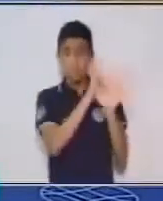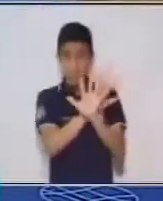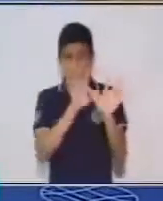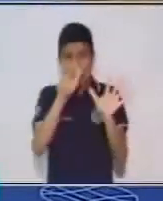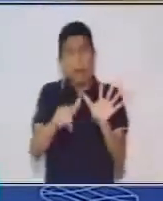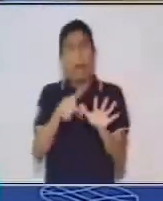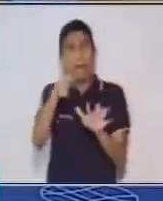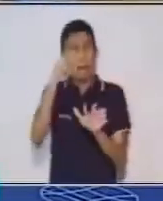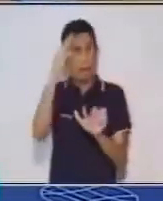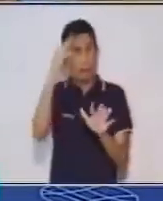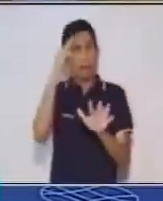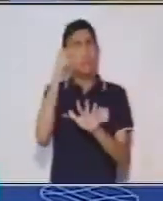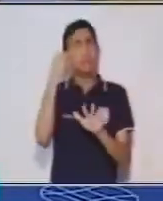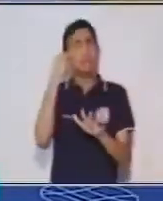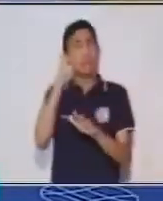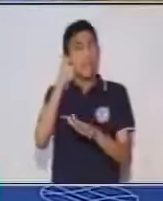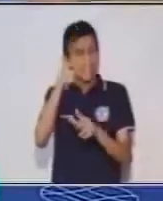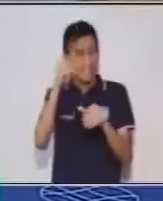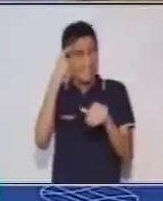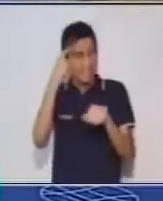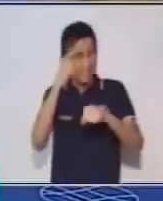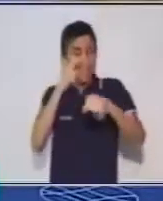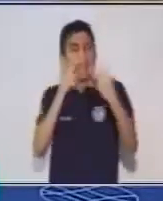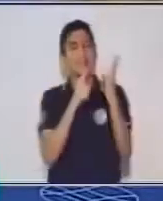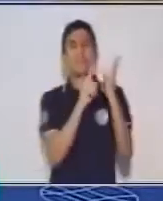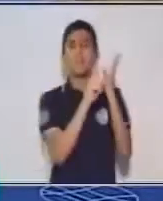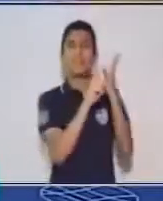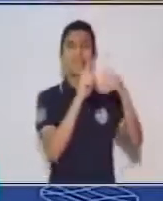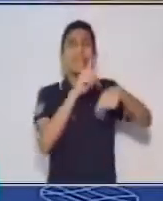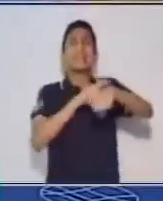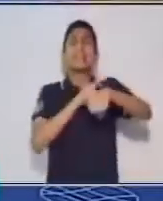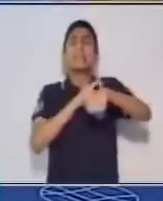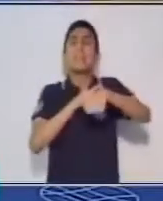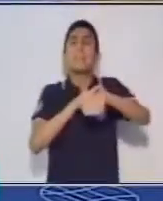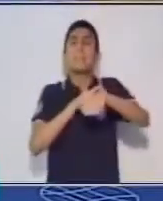entonces, conversamos que hay tiempos simples y tiempos compuestos.